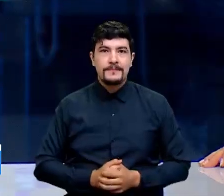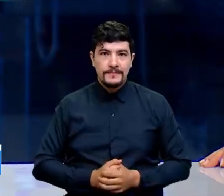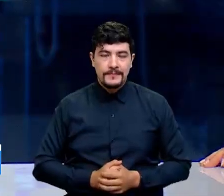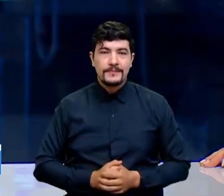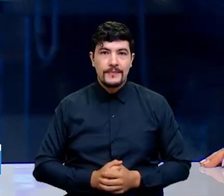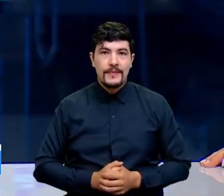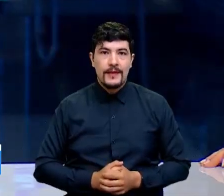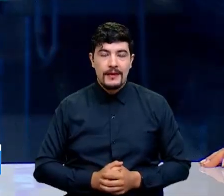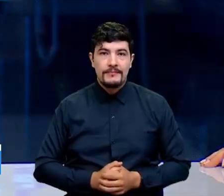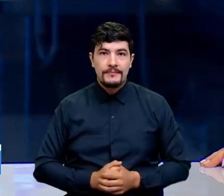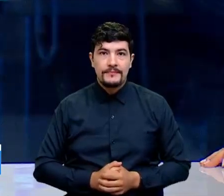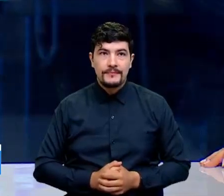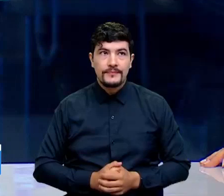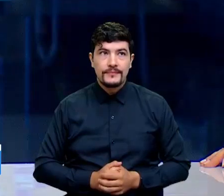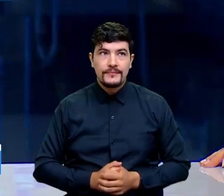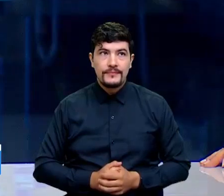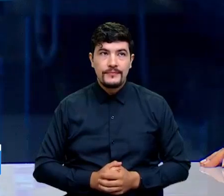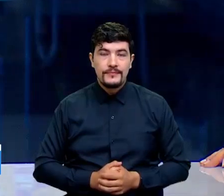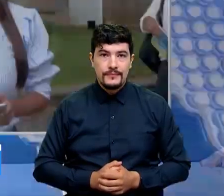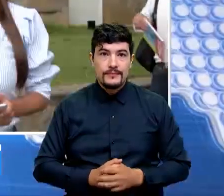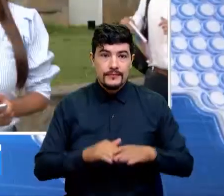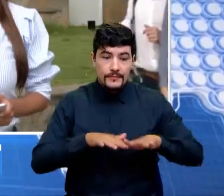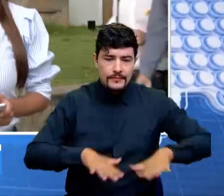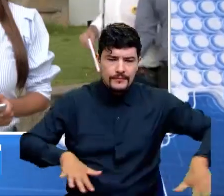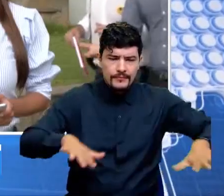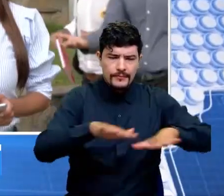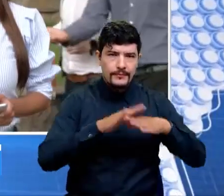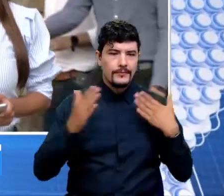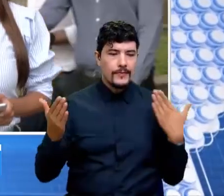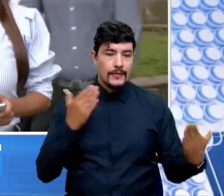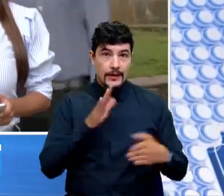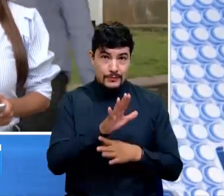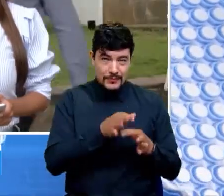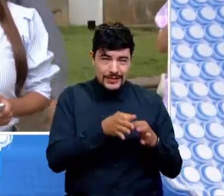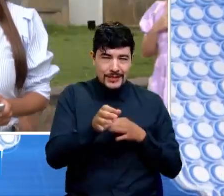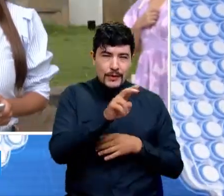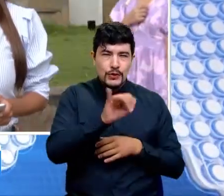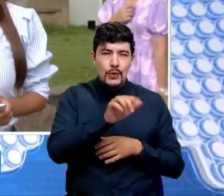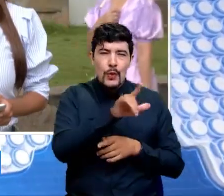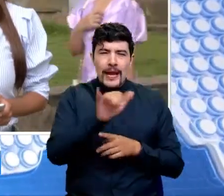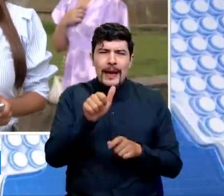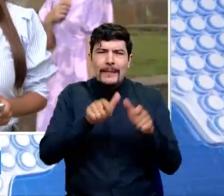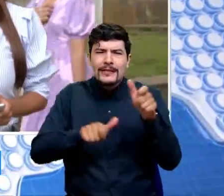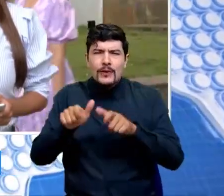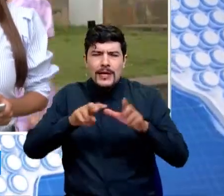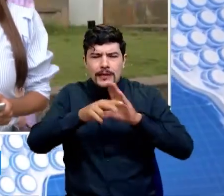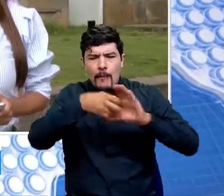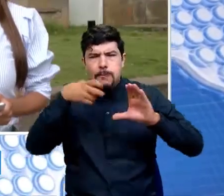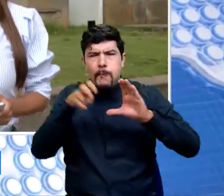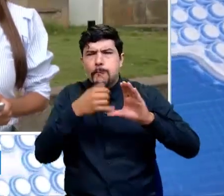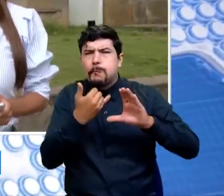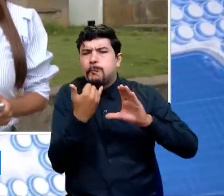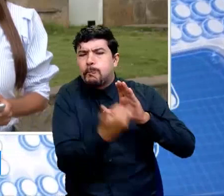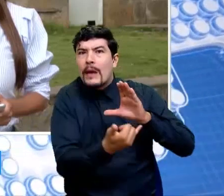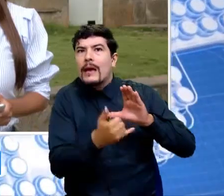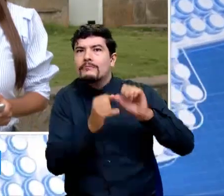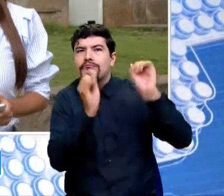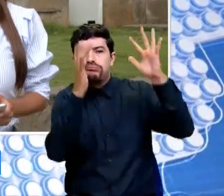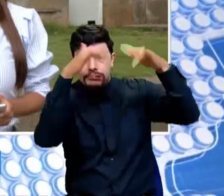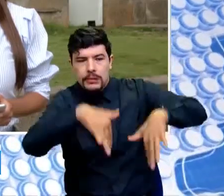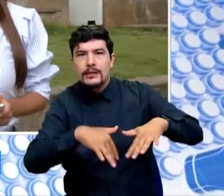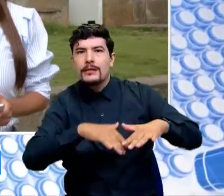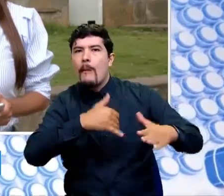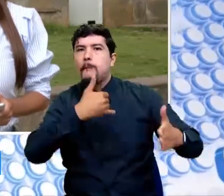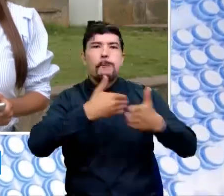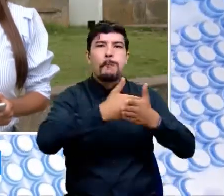varios mineros que están atrapados en un socavón en zona rural del municipio del Zulia. Esto es el norte de Santander. Lo único que se sabe hasta el momento es que dentro